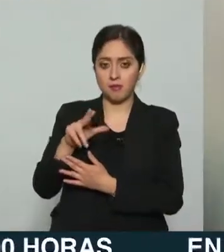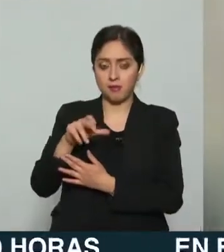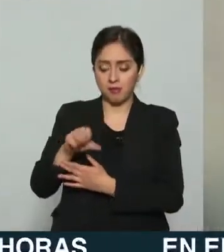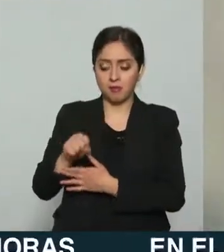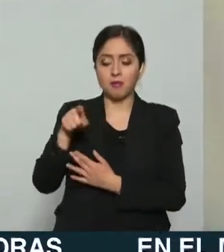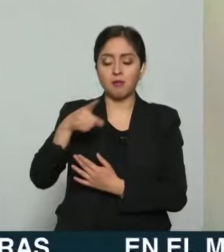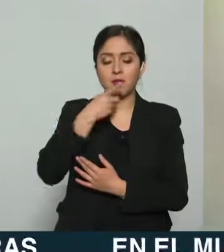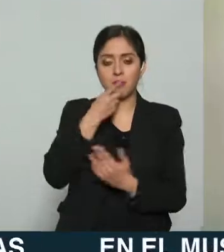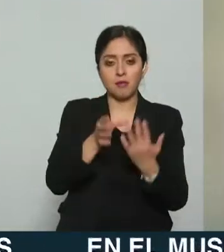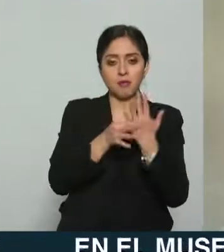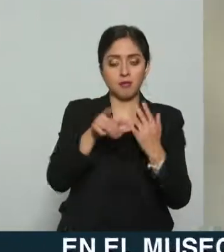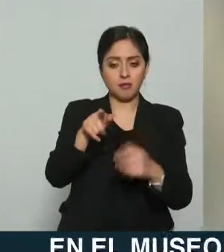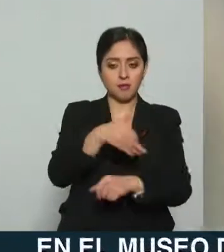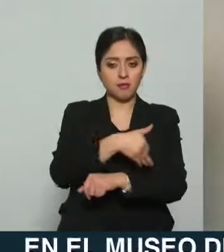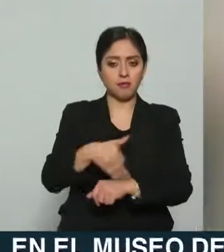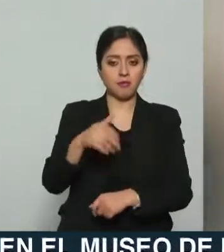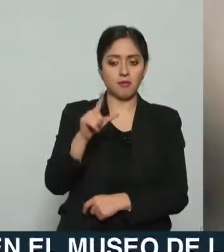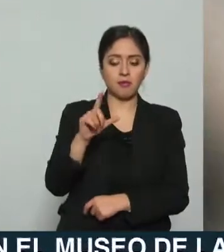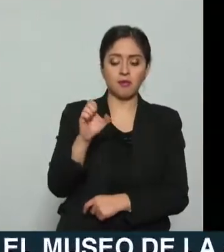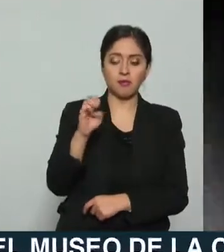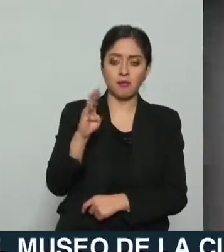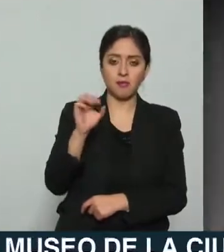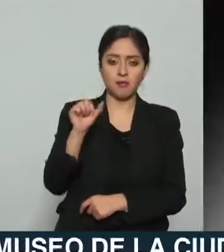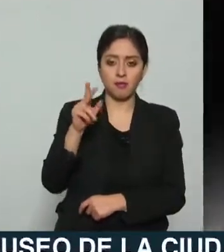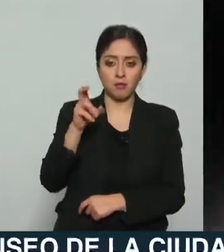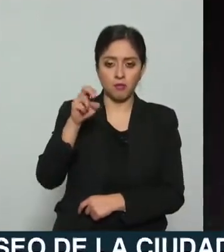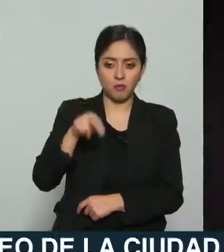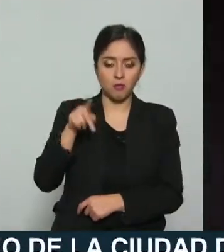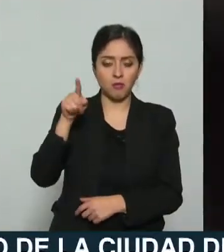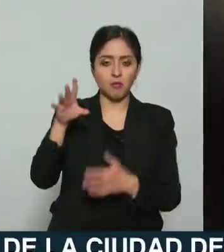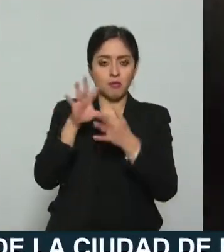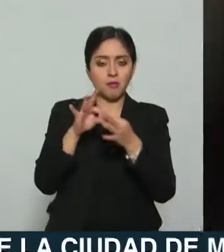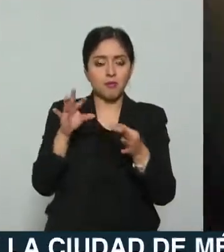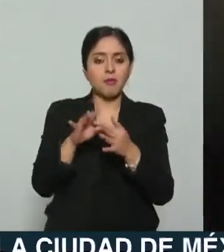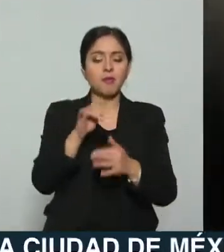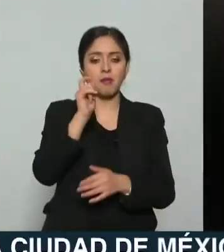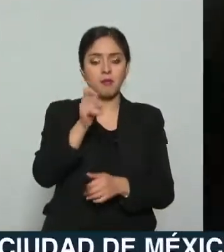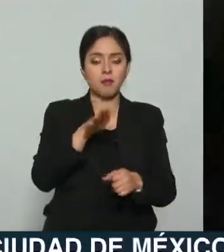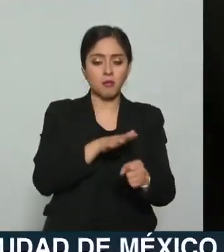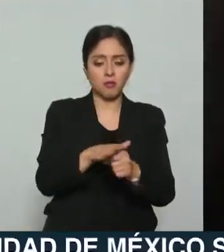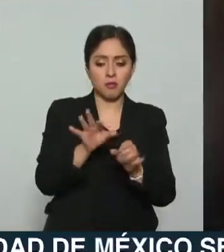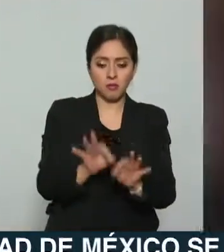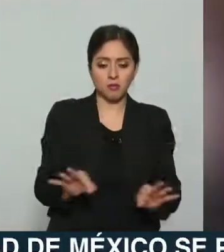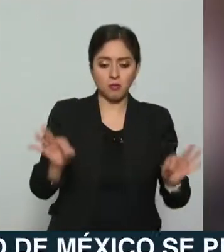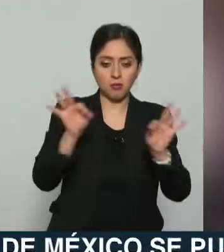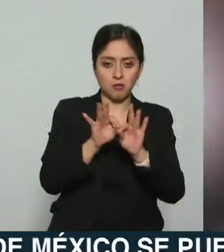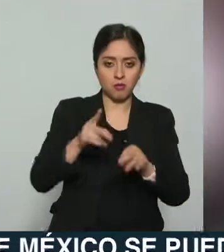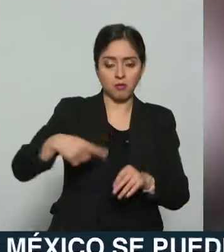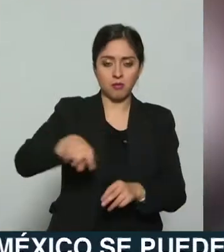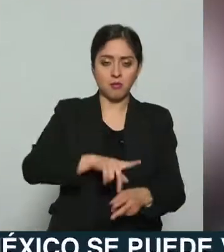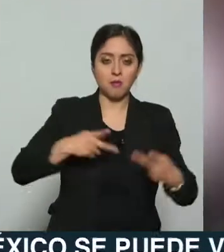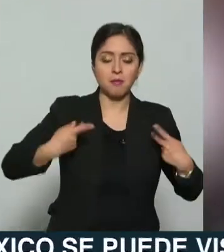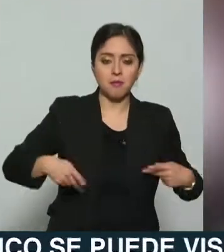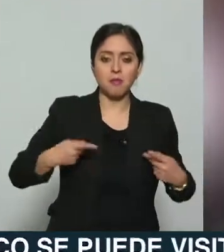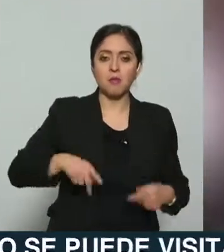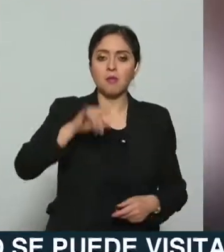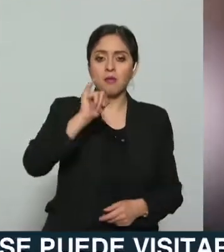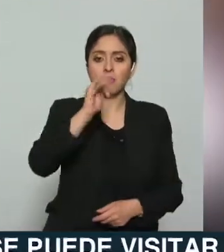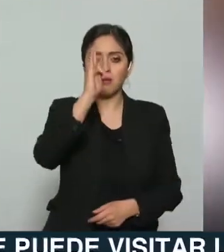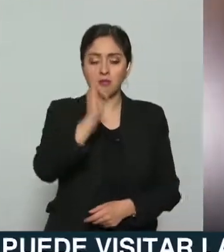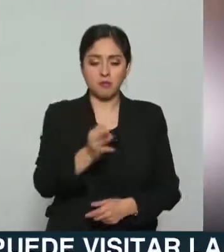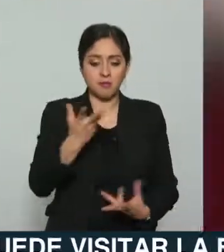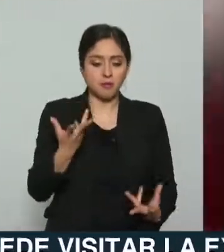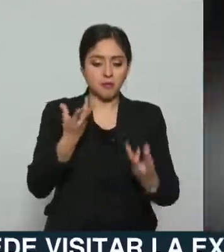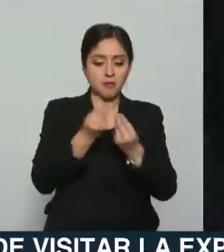Levarón. Han señalado la importancia que tiene, sobre todo, que la ciudadanía se sume con diferentes acciones,